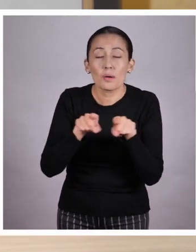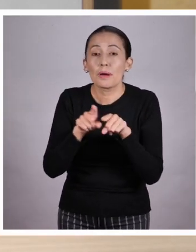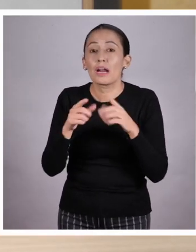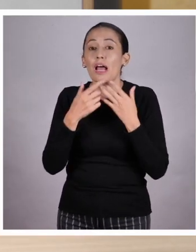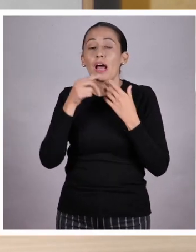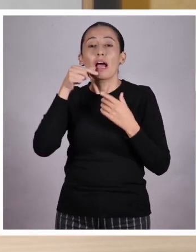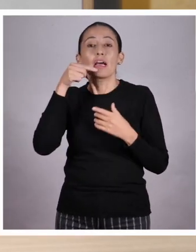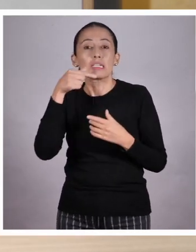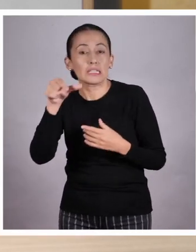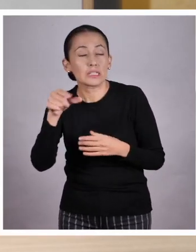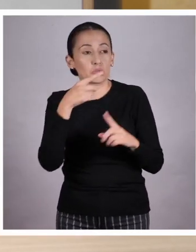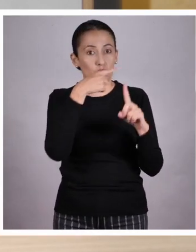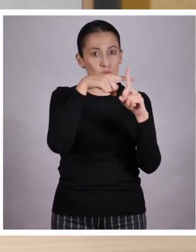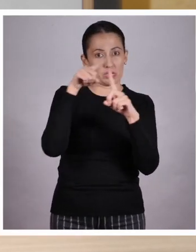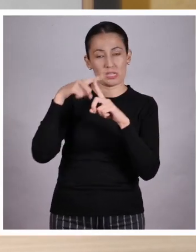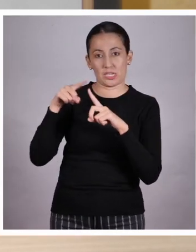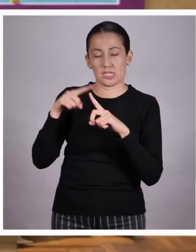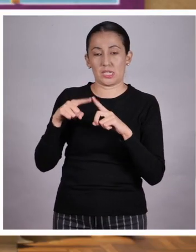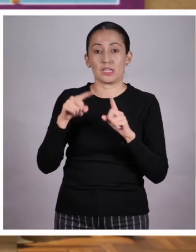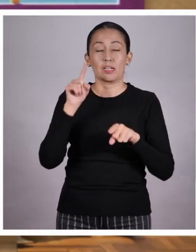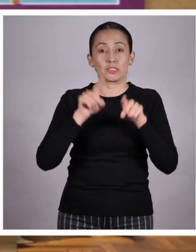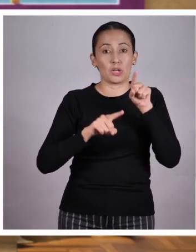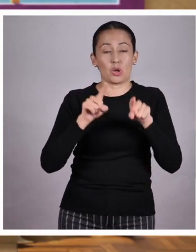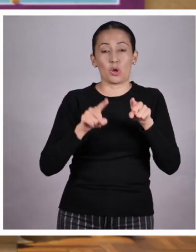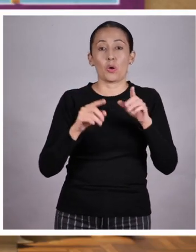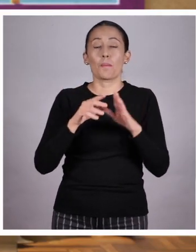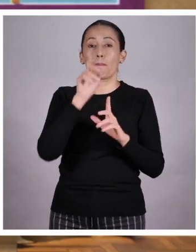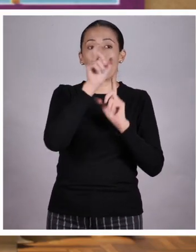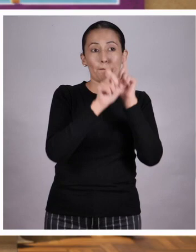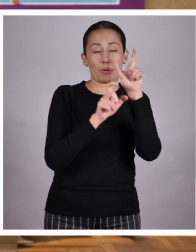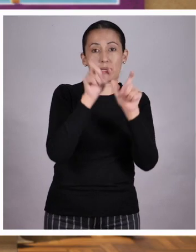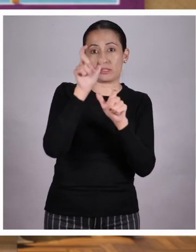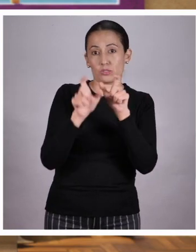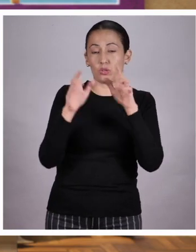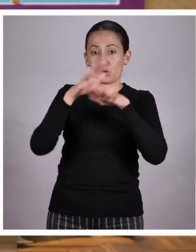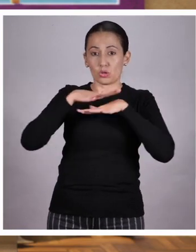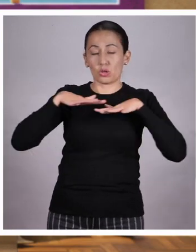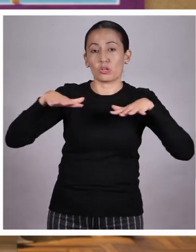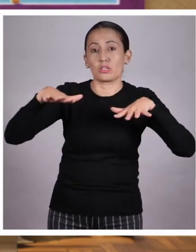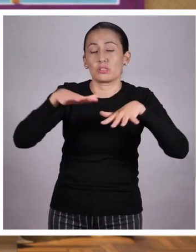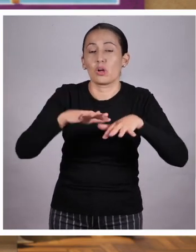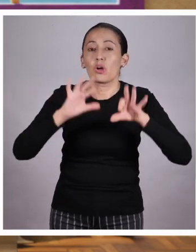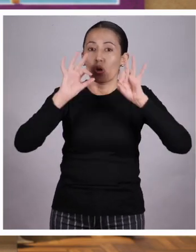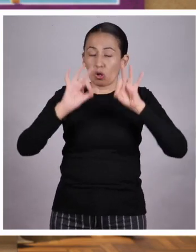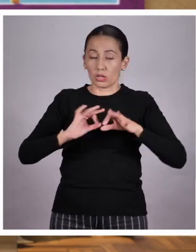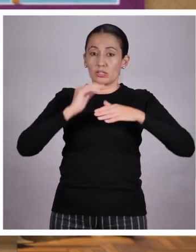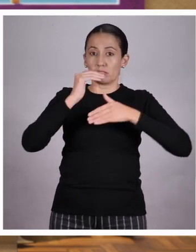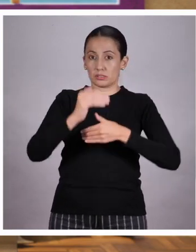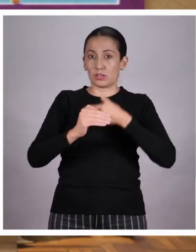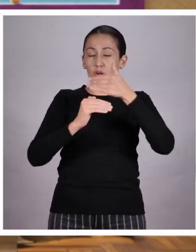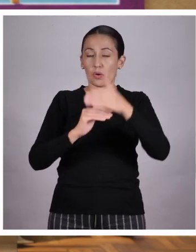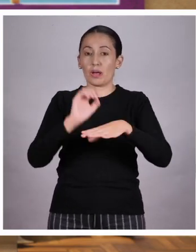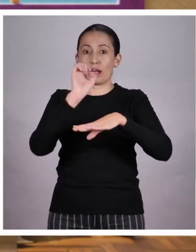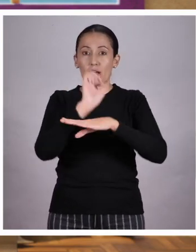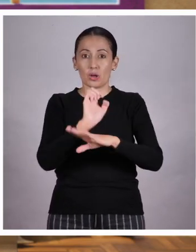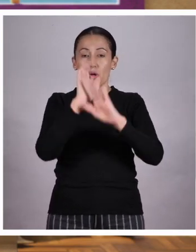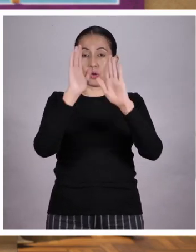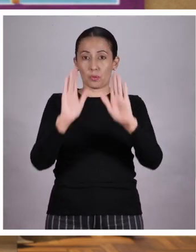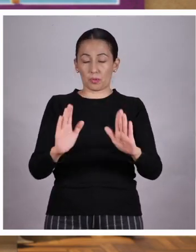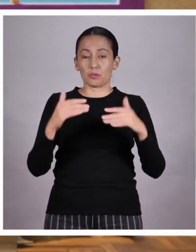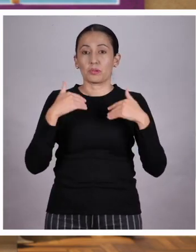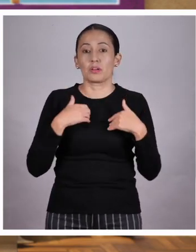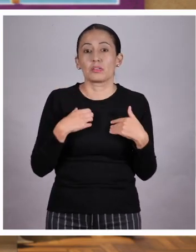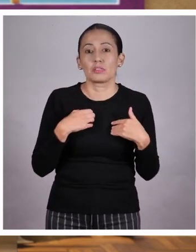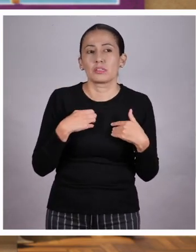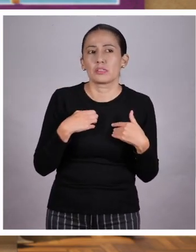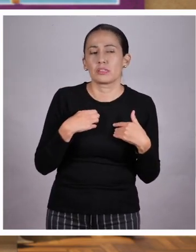una manera distinta de pensar y hacer las cosas. Las personas que hablan estas lenguas son tan ecuatorianas como can y ñuca,